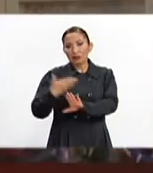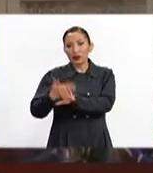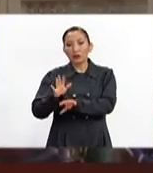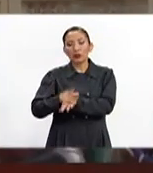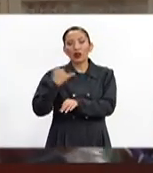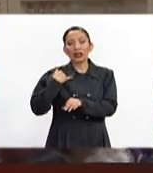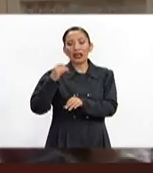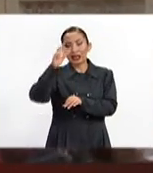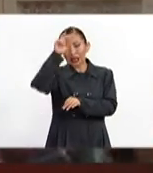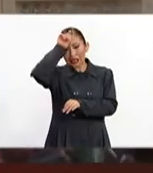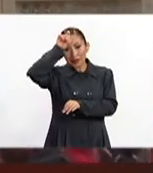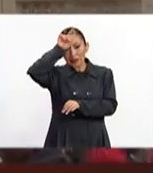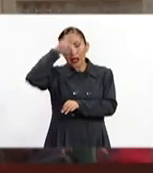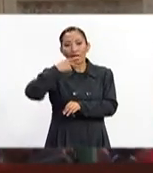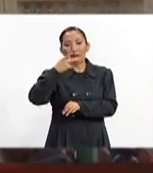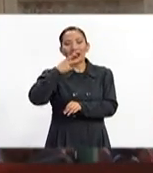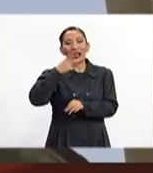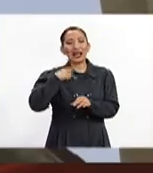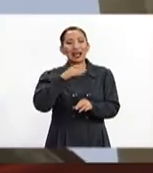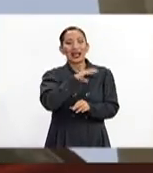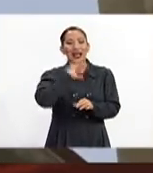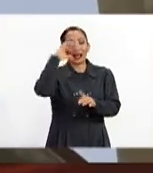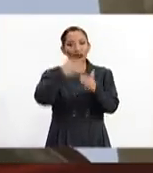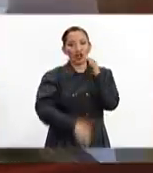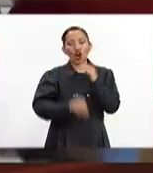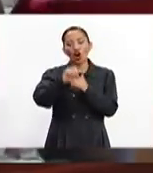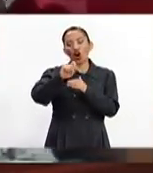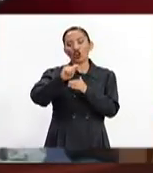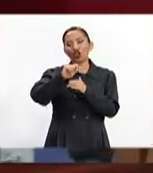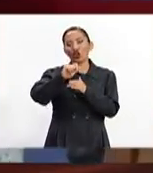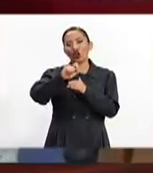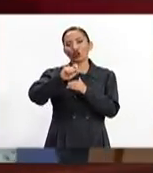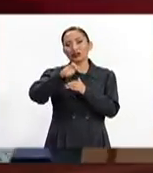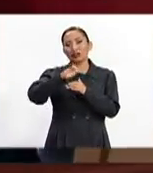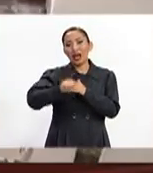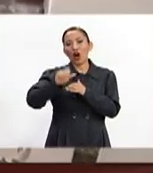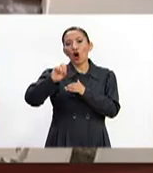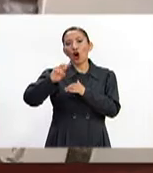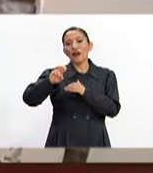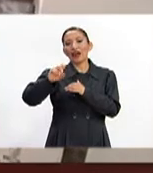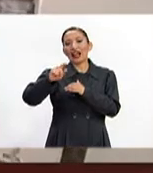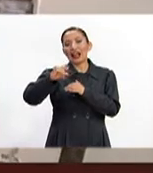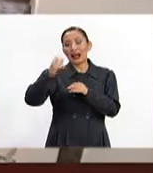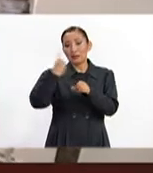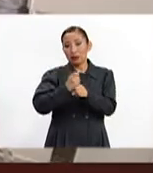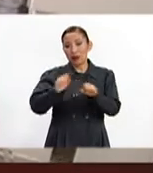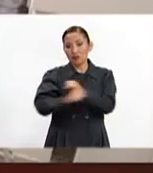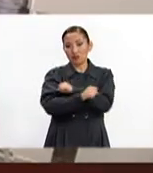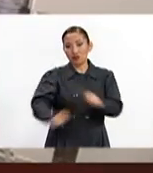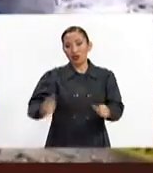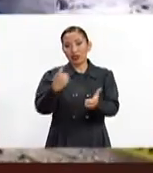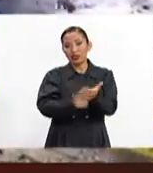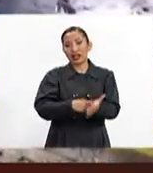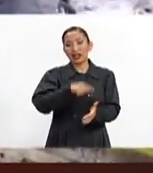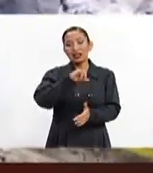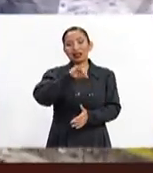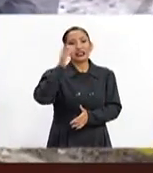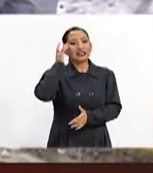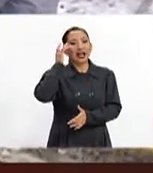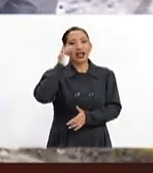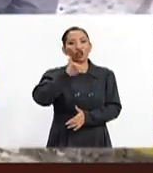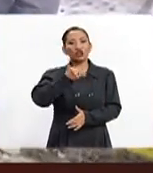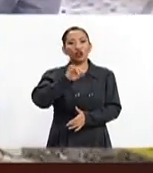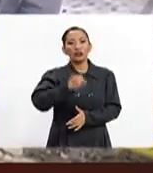produjo contra los egipcios que profesan la religión católica, ortodoxa o evangélica. La primera explosión se registró en la Catedral de St. George, en la